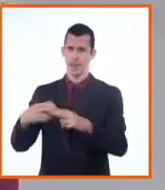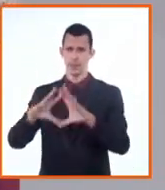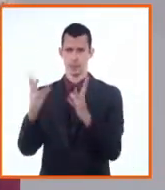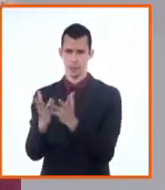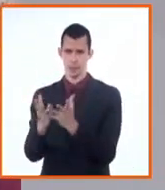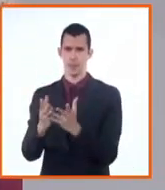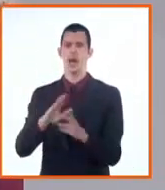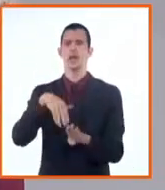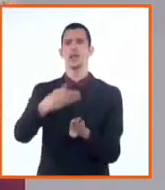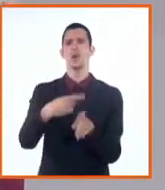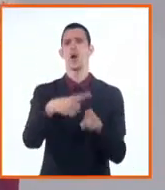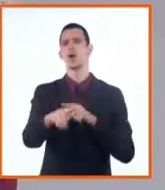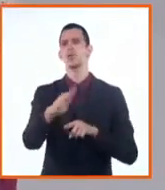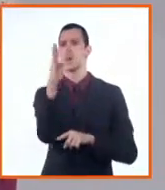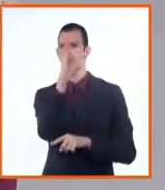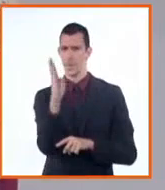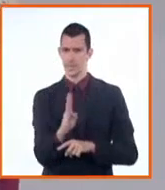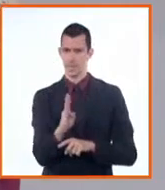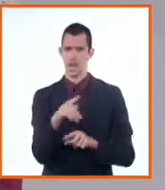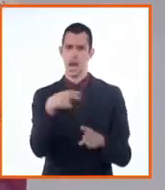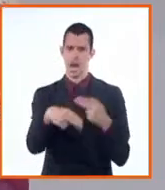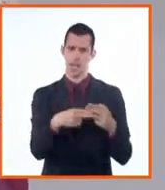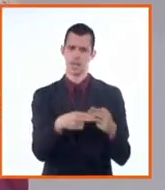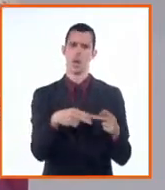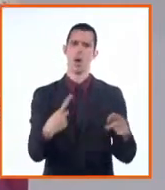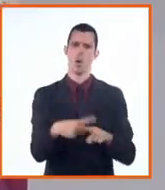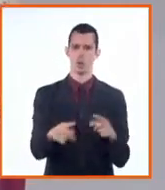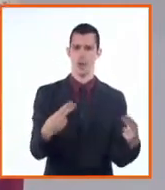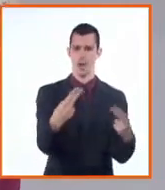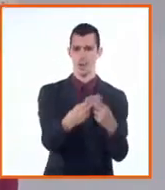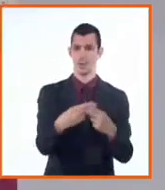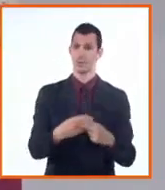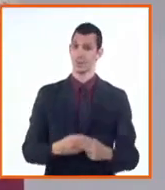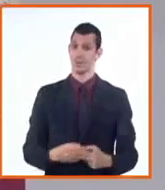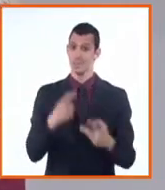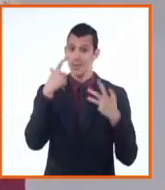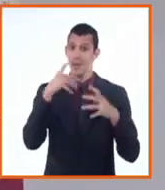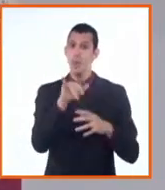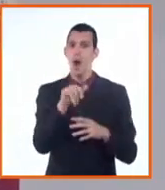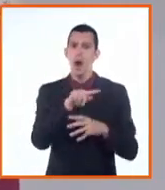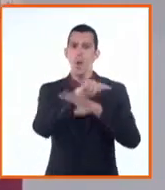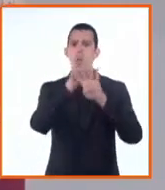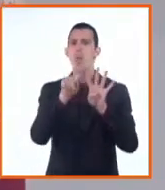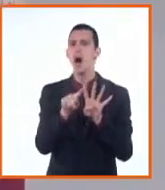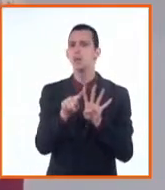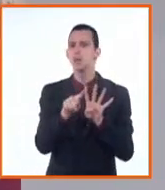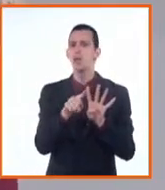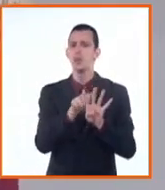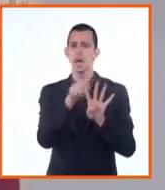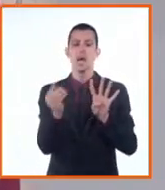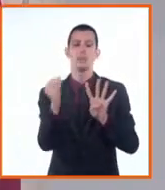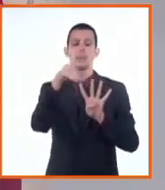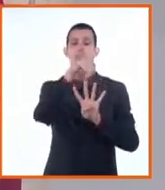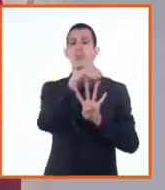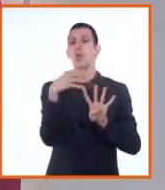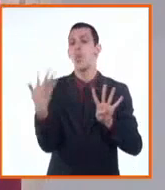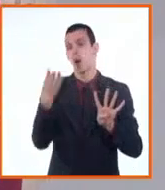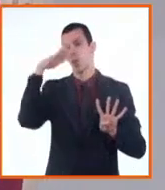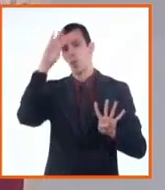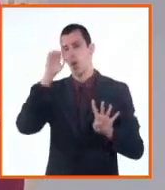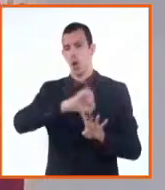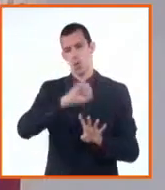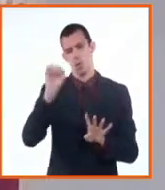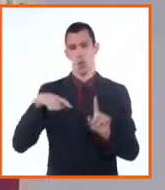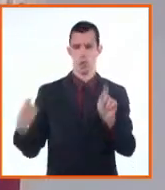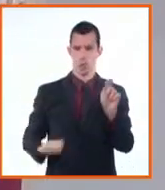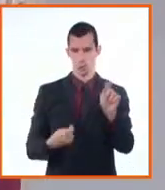cuatro plazas hasta este momento en los juegos centroamericanos y un guacal un comodín que se que se dará en este en